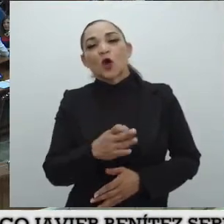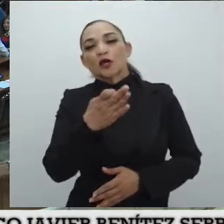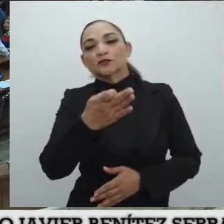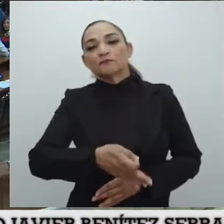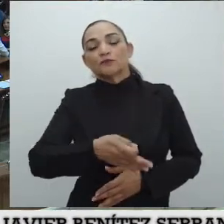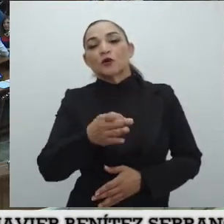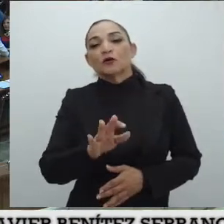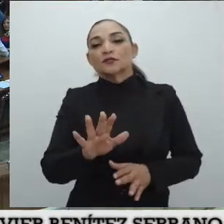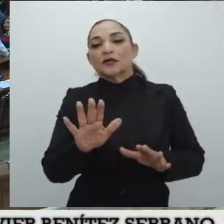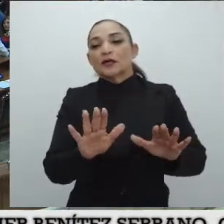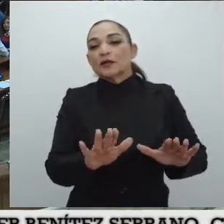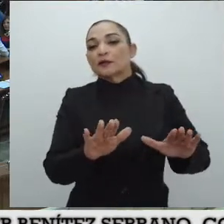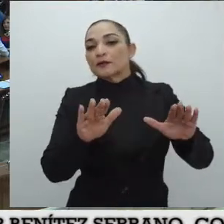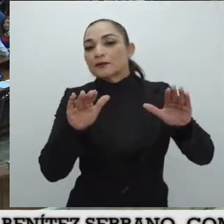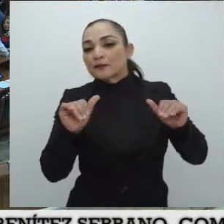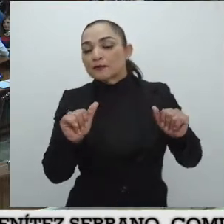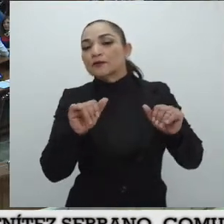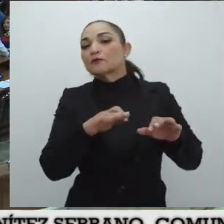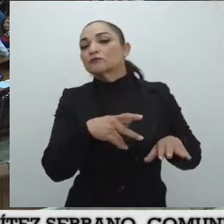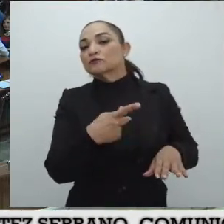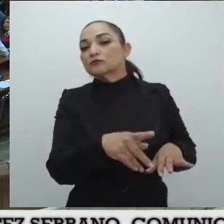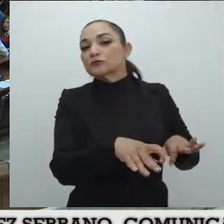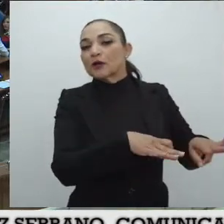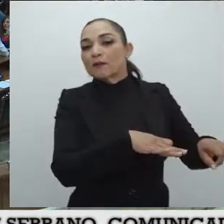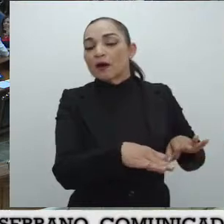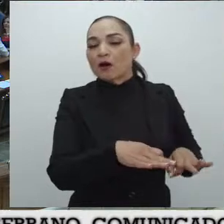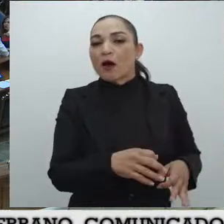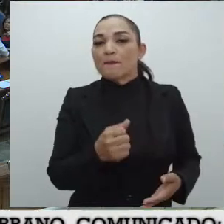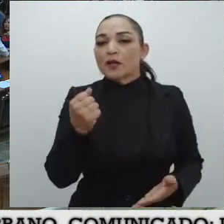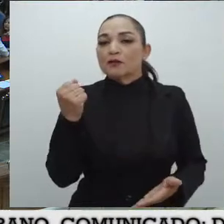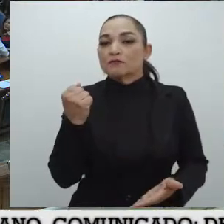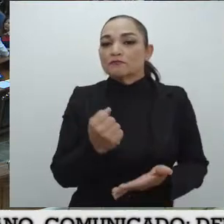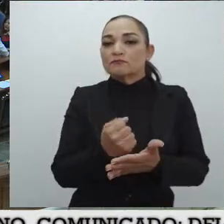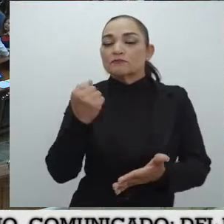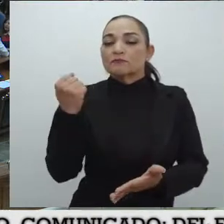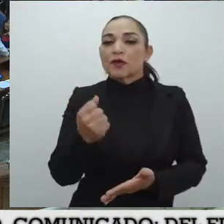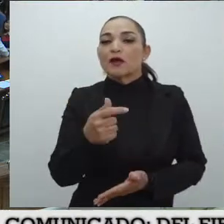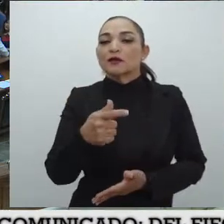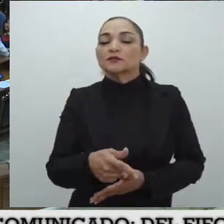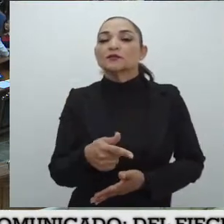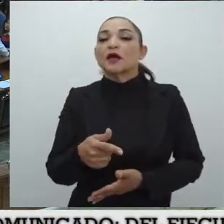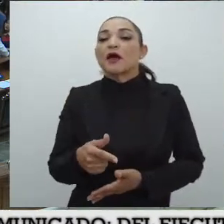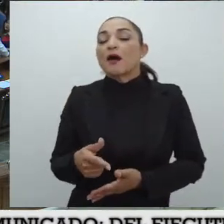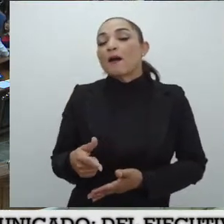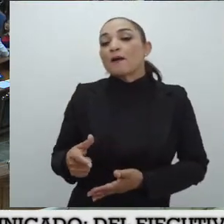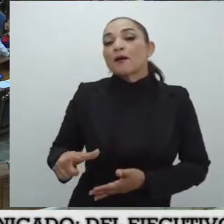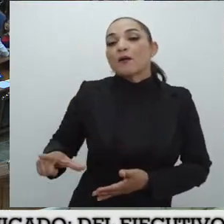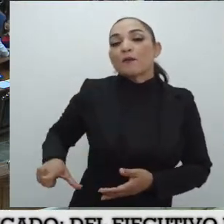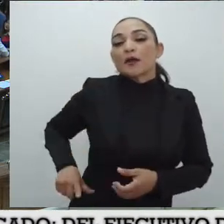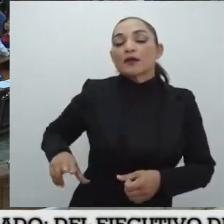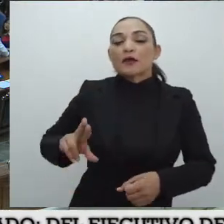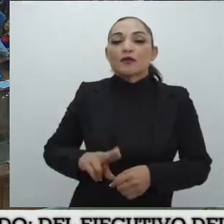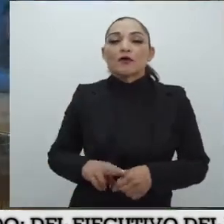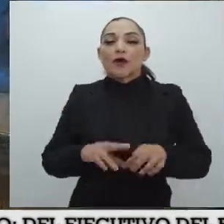una vez agotado el proceso legislativo, fue aprobado por la soberanía y remitida por su programación.